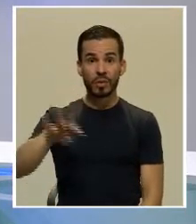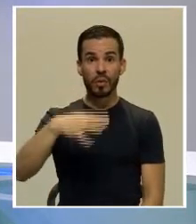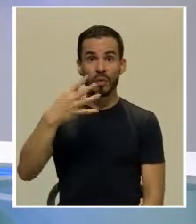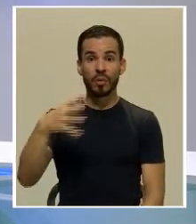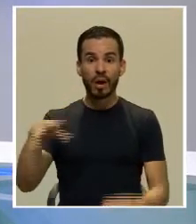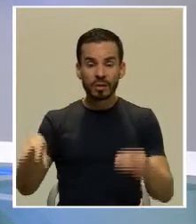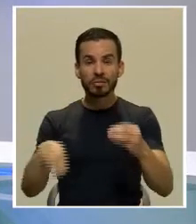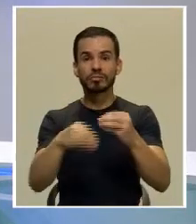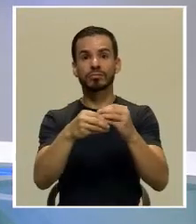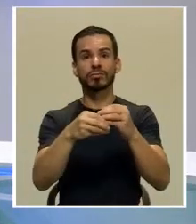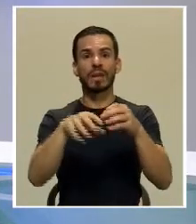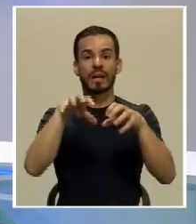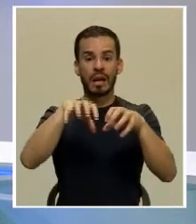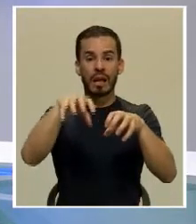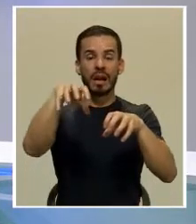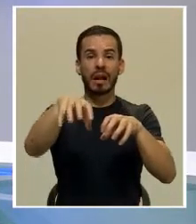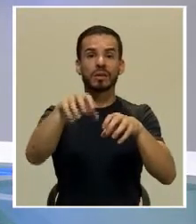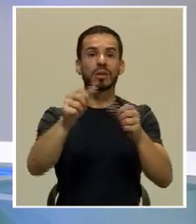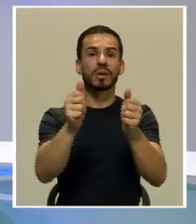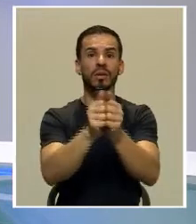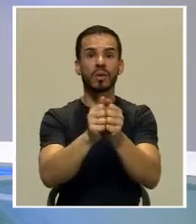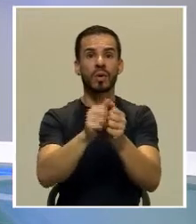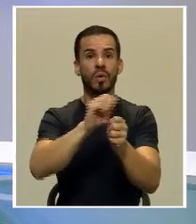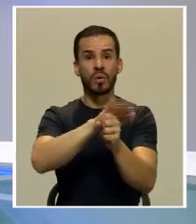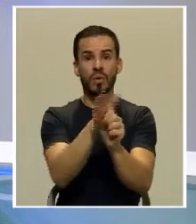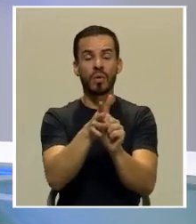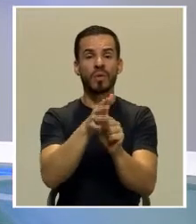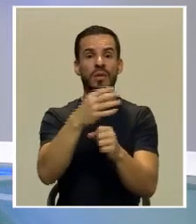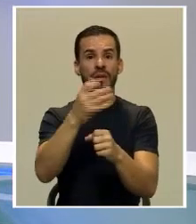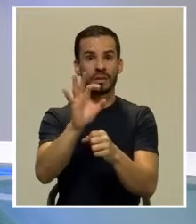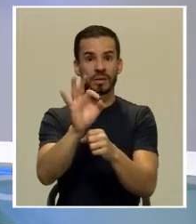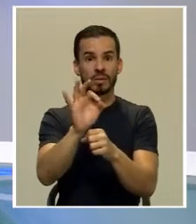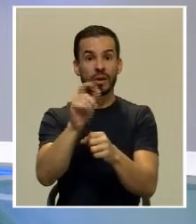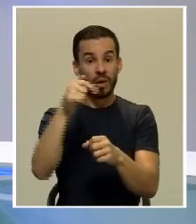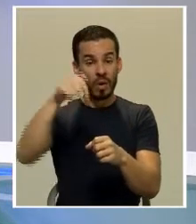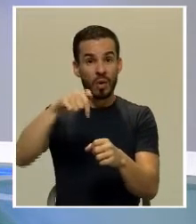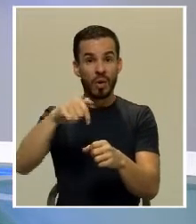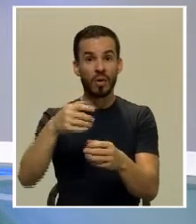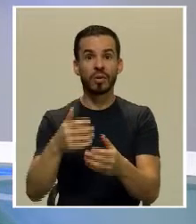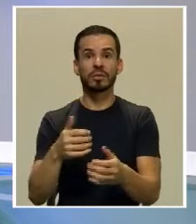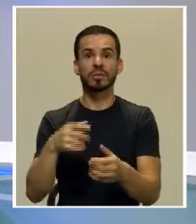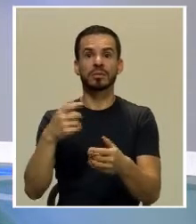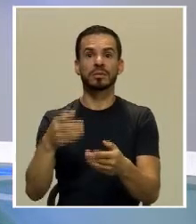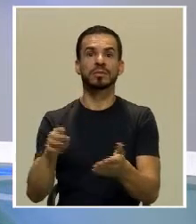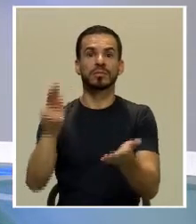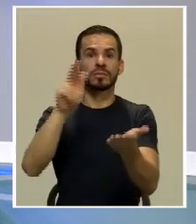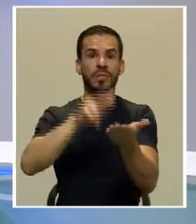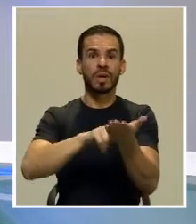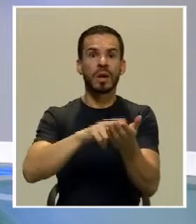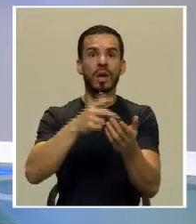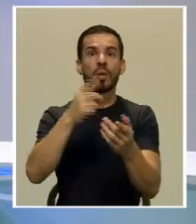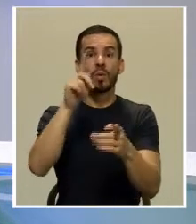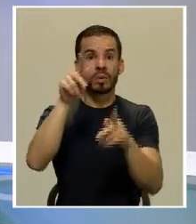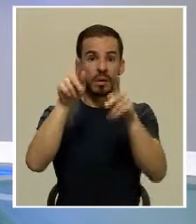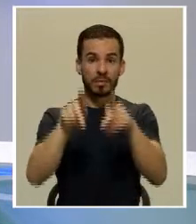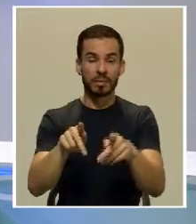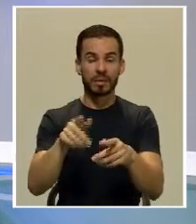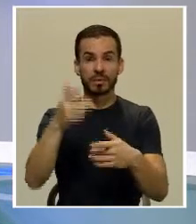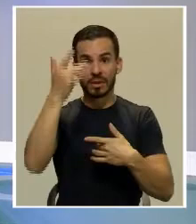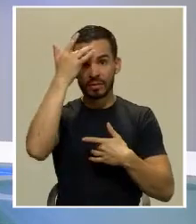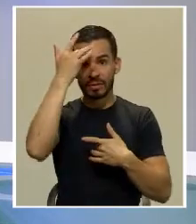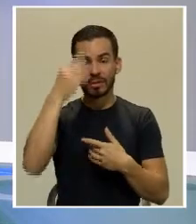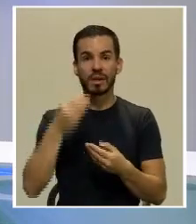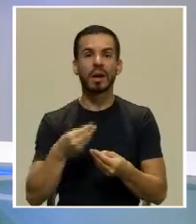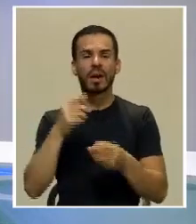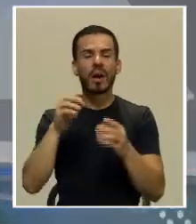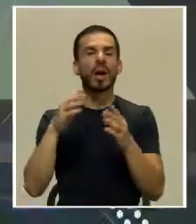unió a la lista de cantones con casos de COVID-19. Para hoy se decretó una apertura en zona contagiada, así